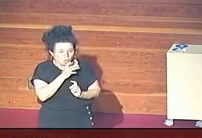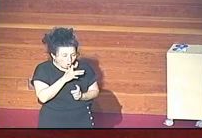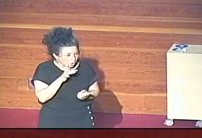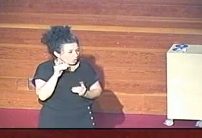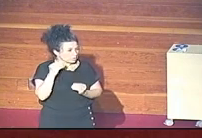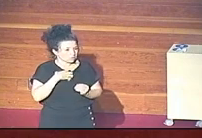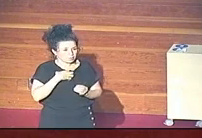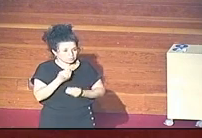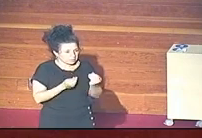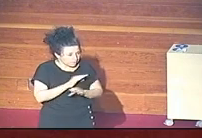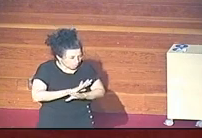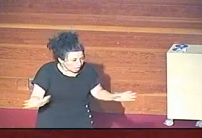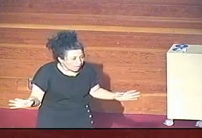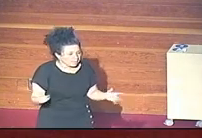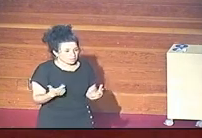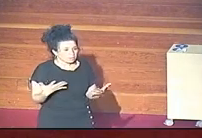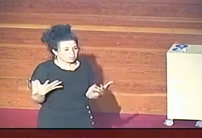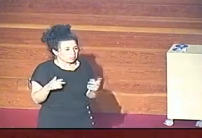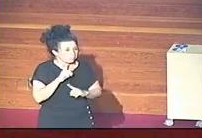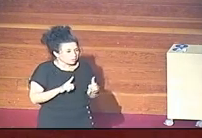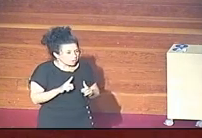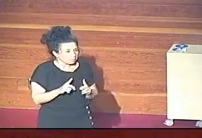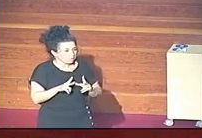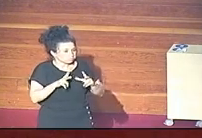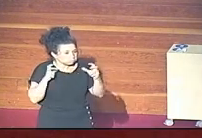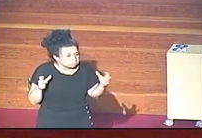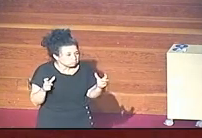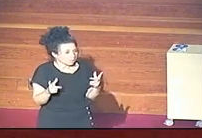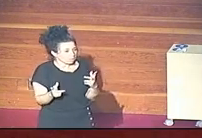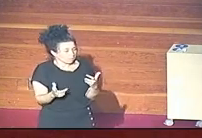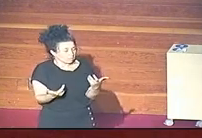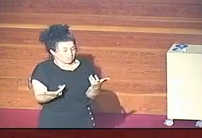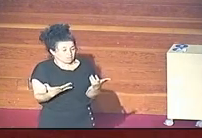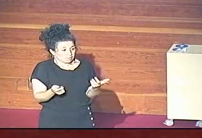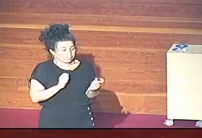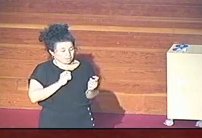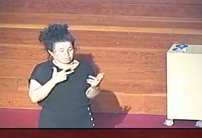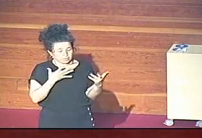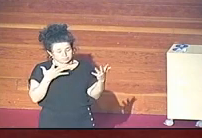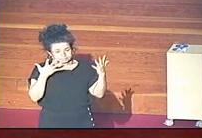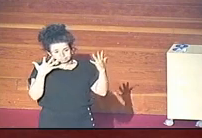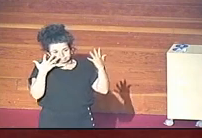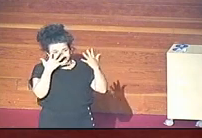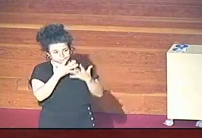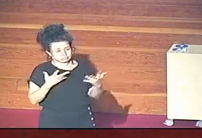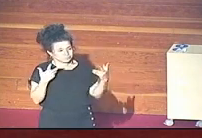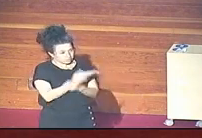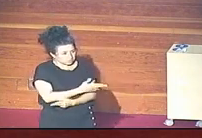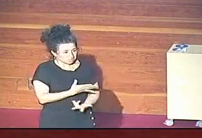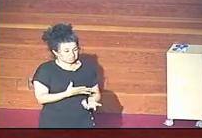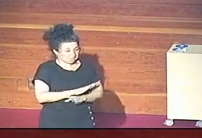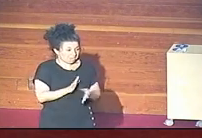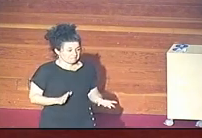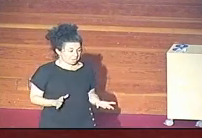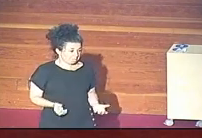global tan mayúsculo que tal pues nos puede crear cierta frustración y eso te lleva a la inacción a decir bueno pues total